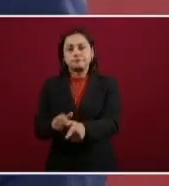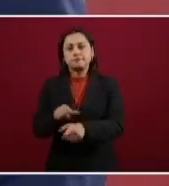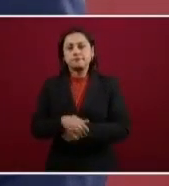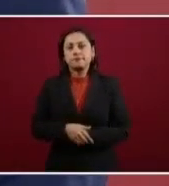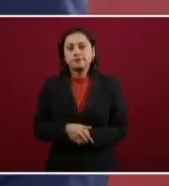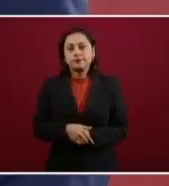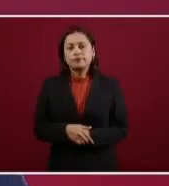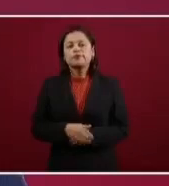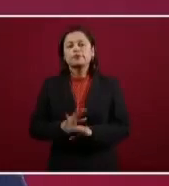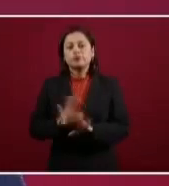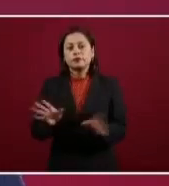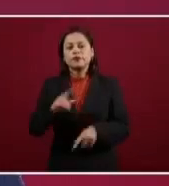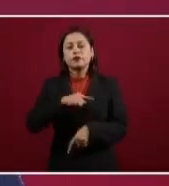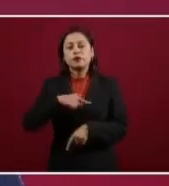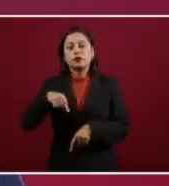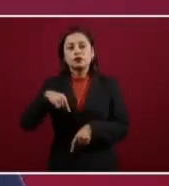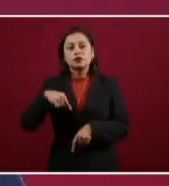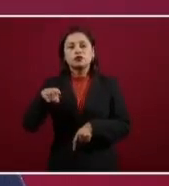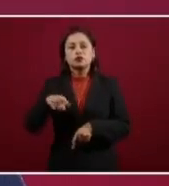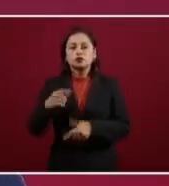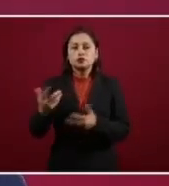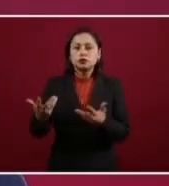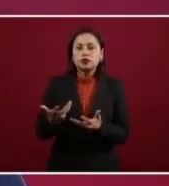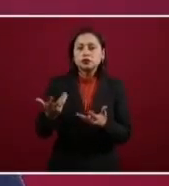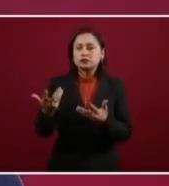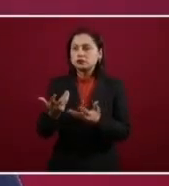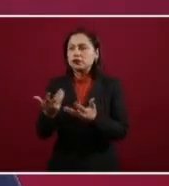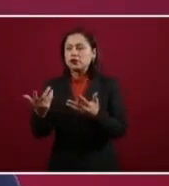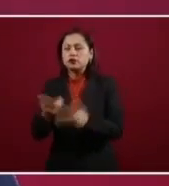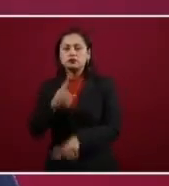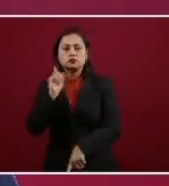actuando no hay impunidad